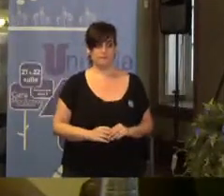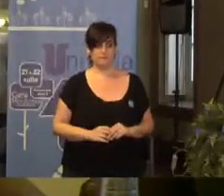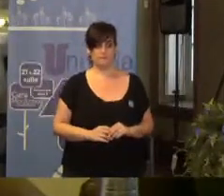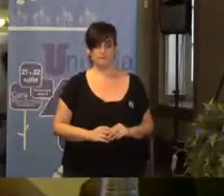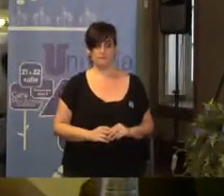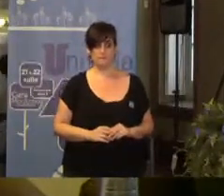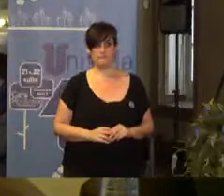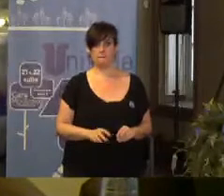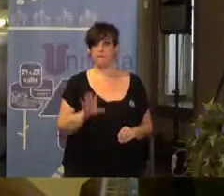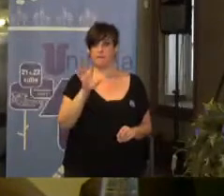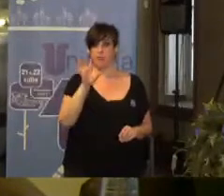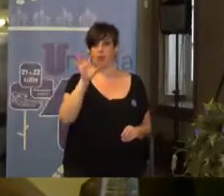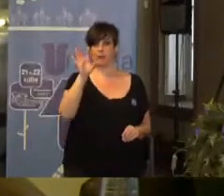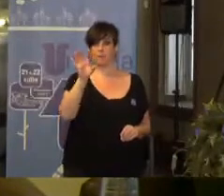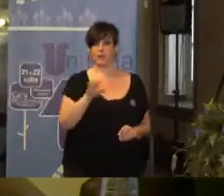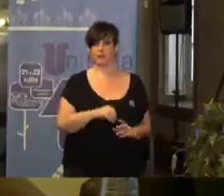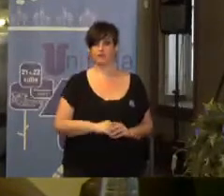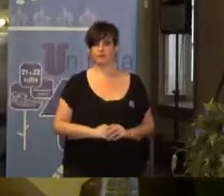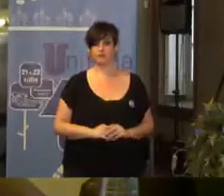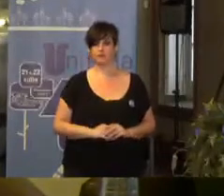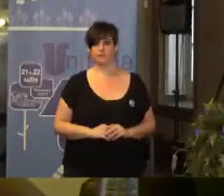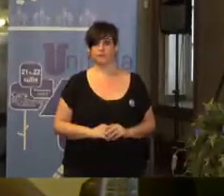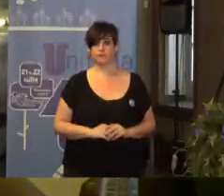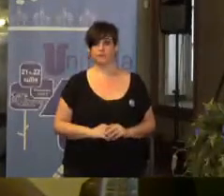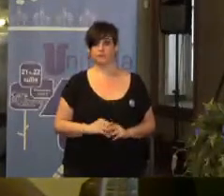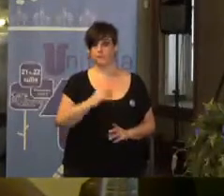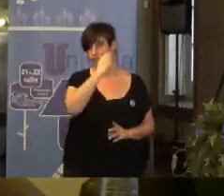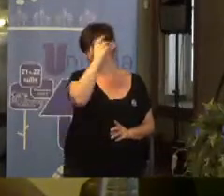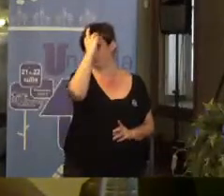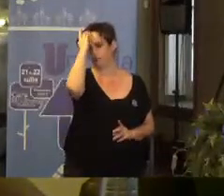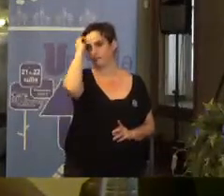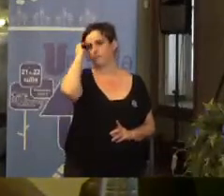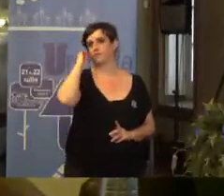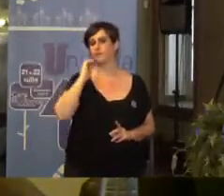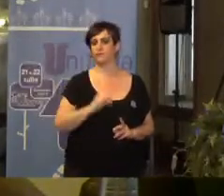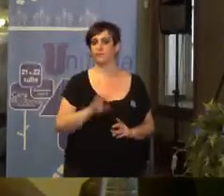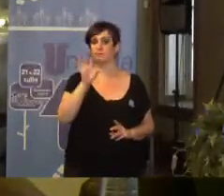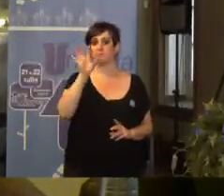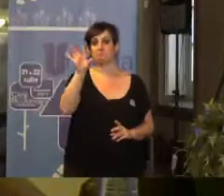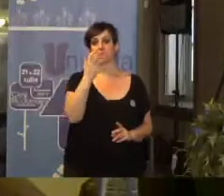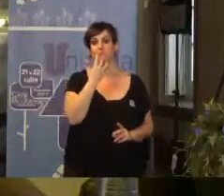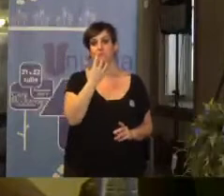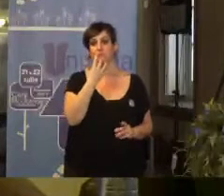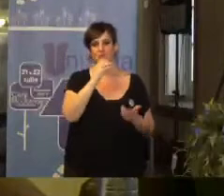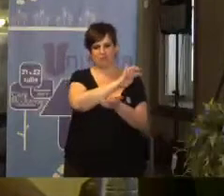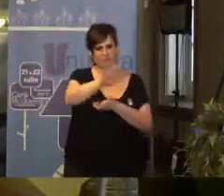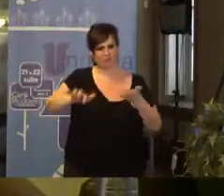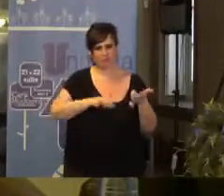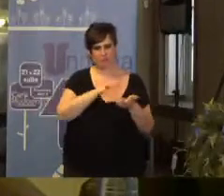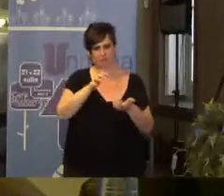país non se pode permitir que sigamos en liortas innecesarias e en